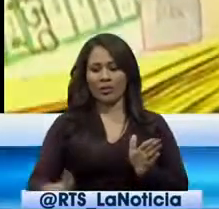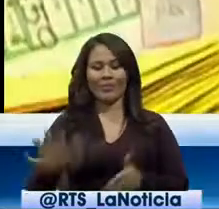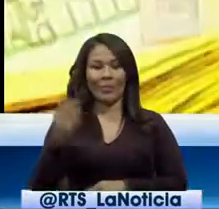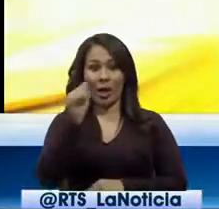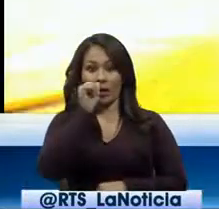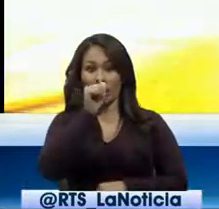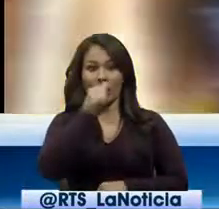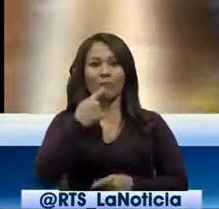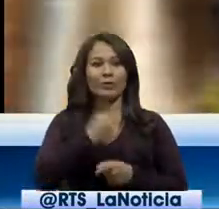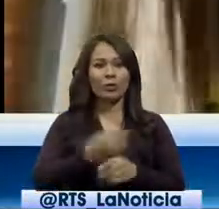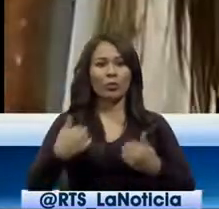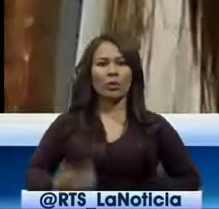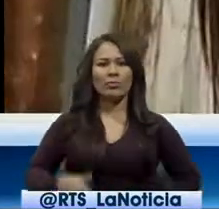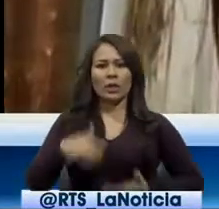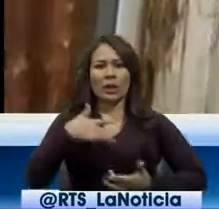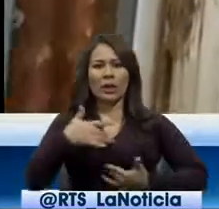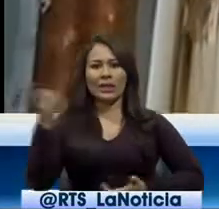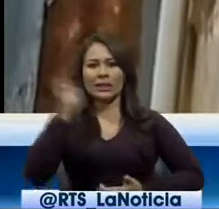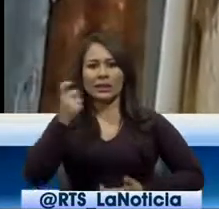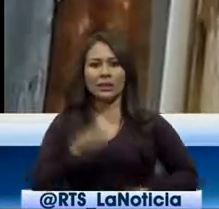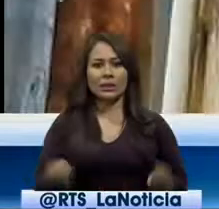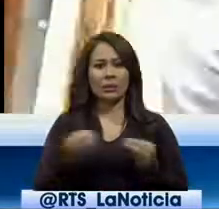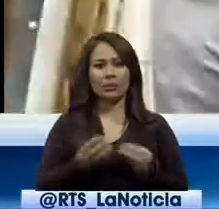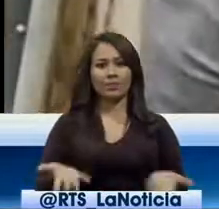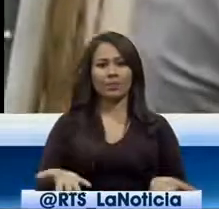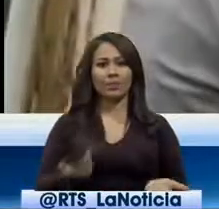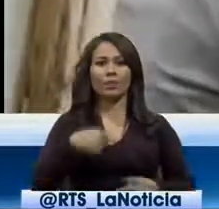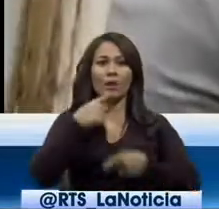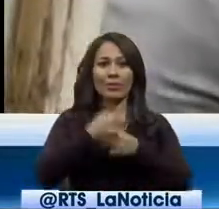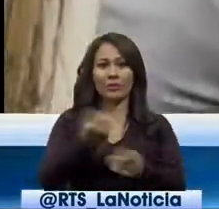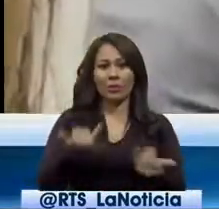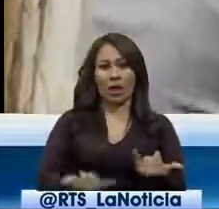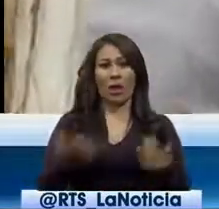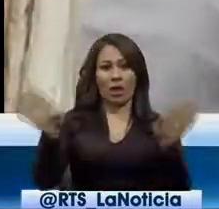la atención adecuada. Ambos establecimientos fueron clausurados. Los internos trasladados a...